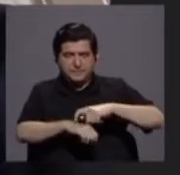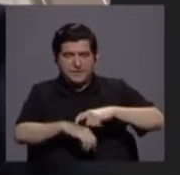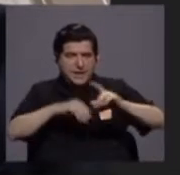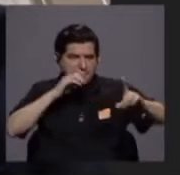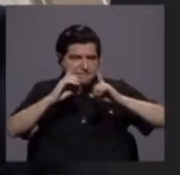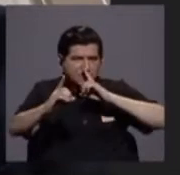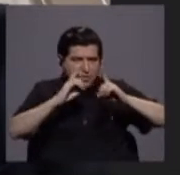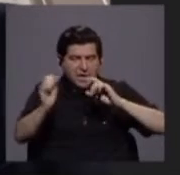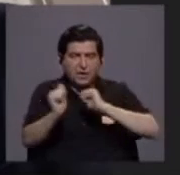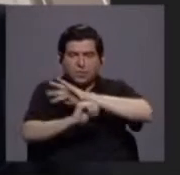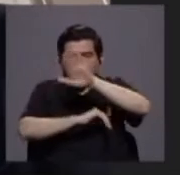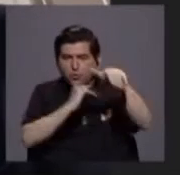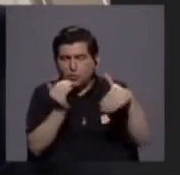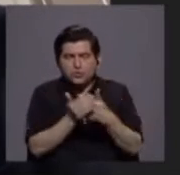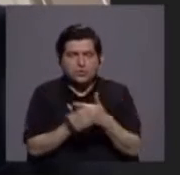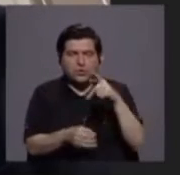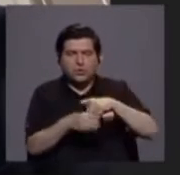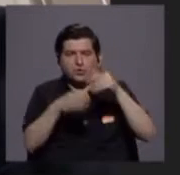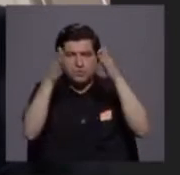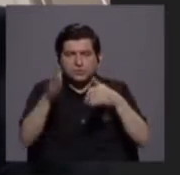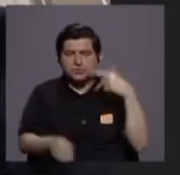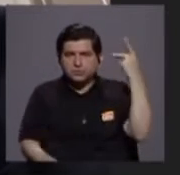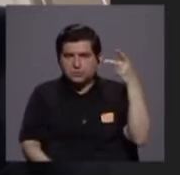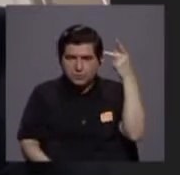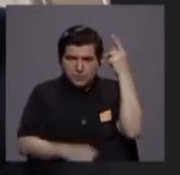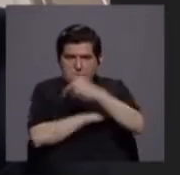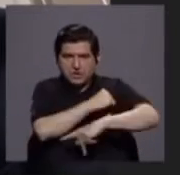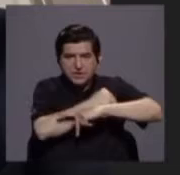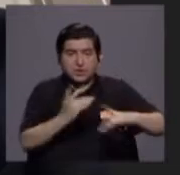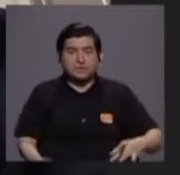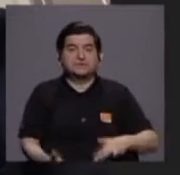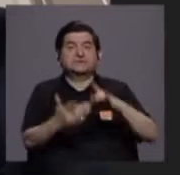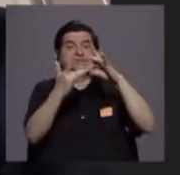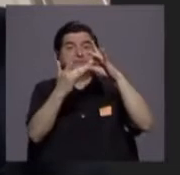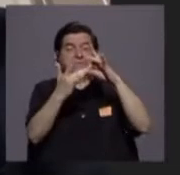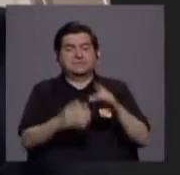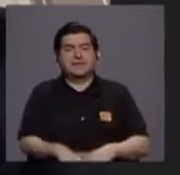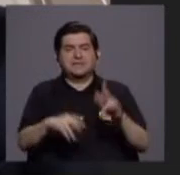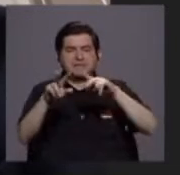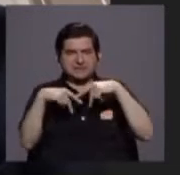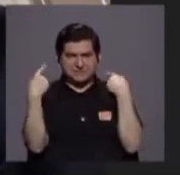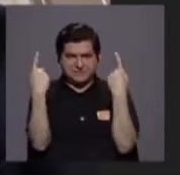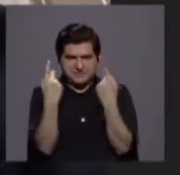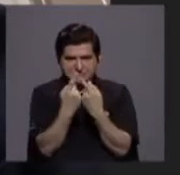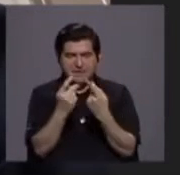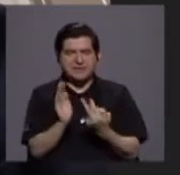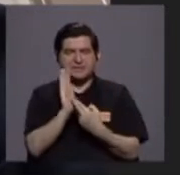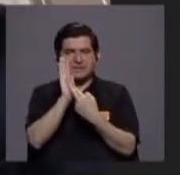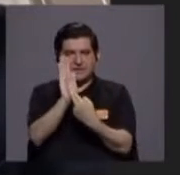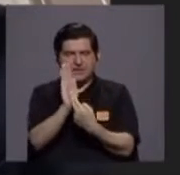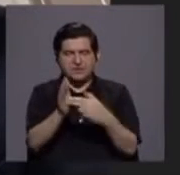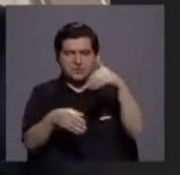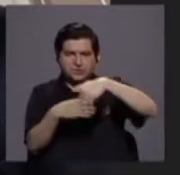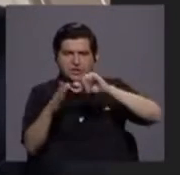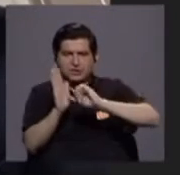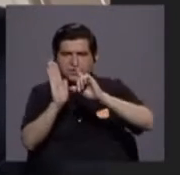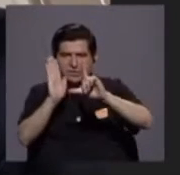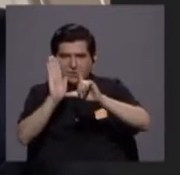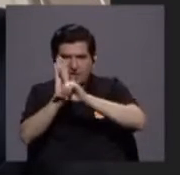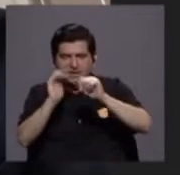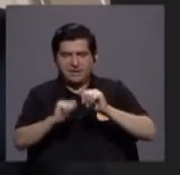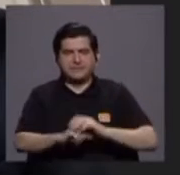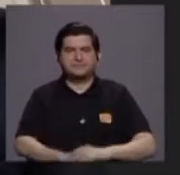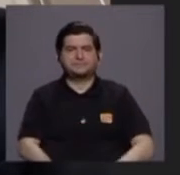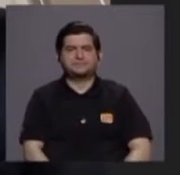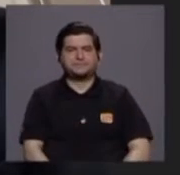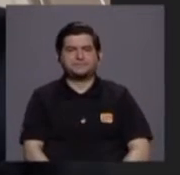dialogar con todos los actores políticos de este país y especialmente con los partidos representados en la Asamblea